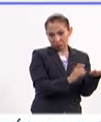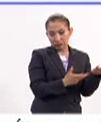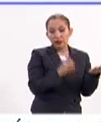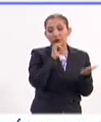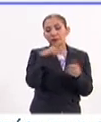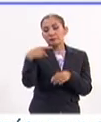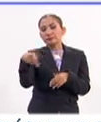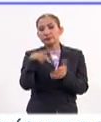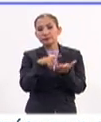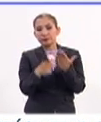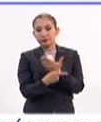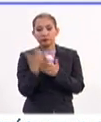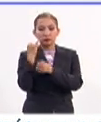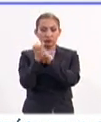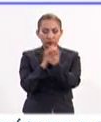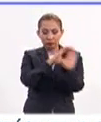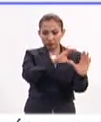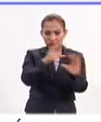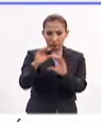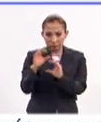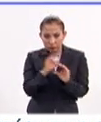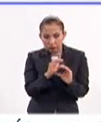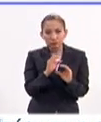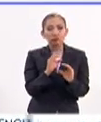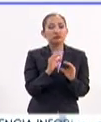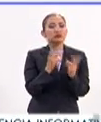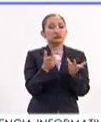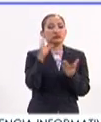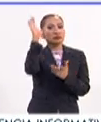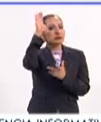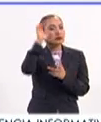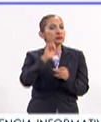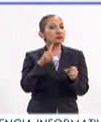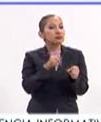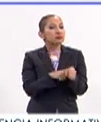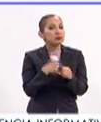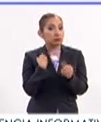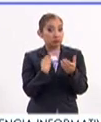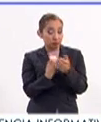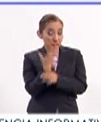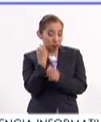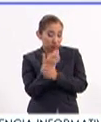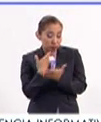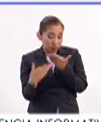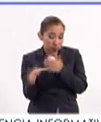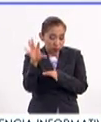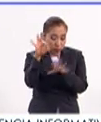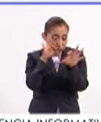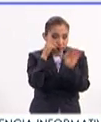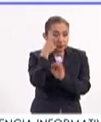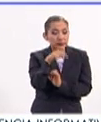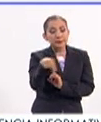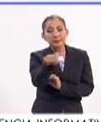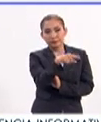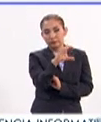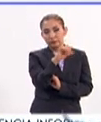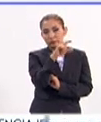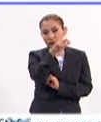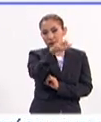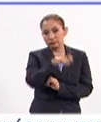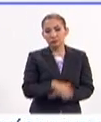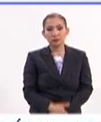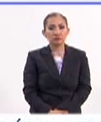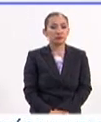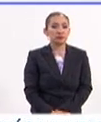el proyecto académico de investigación en ciencias sociales de vanguardia que hizo para el Colegio de